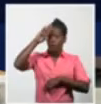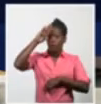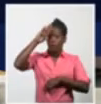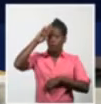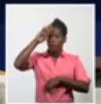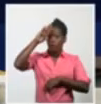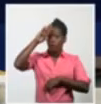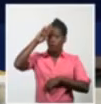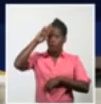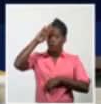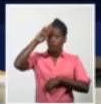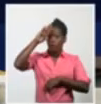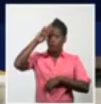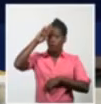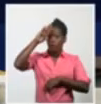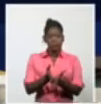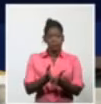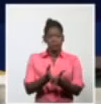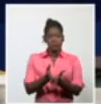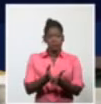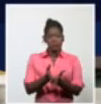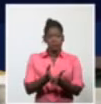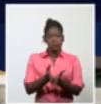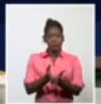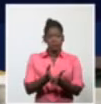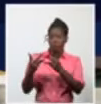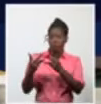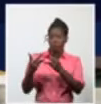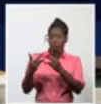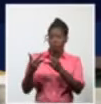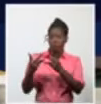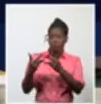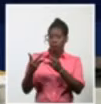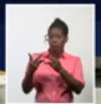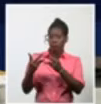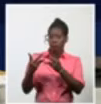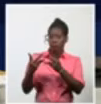se mantiene más o menos la misma cifra de visitantes,